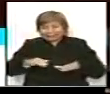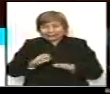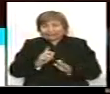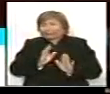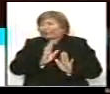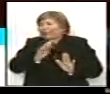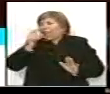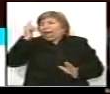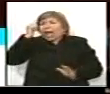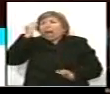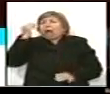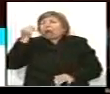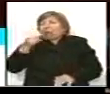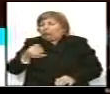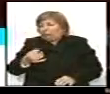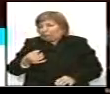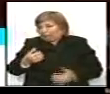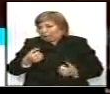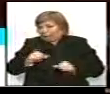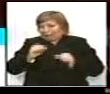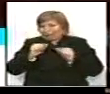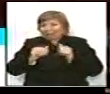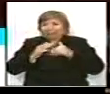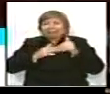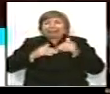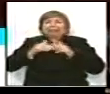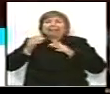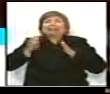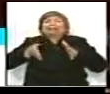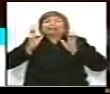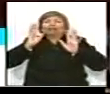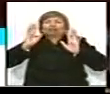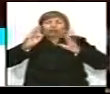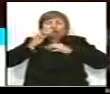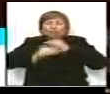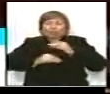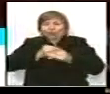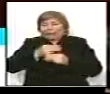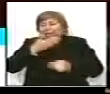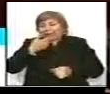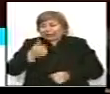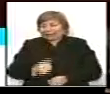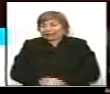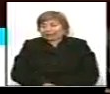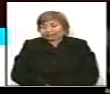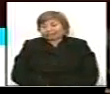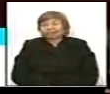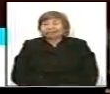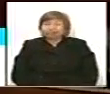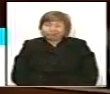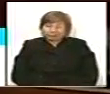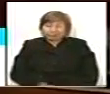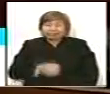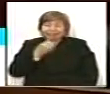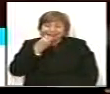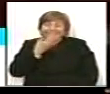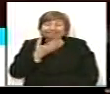Todavía creen que es posible construir un mundo mejor. Y es bueno.